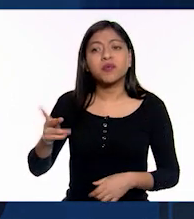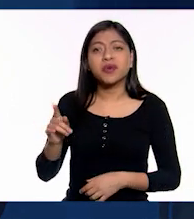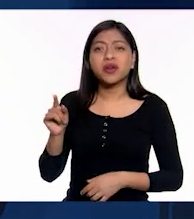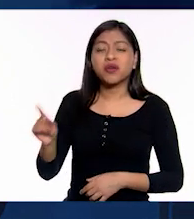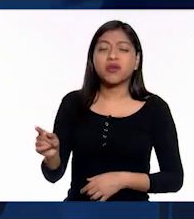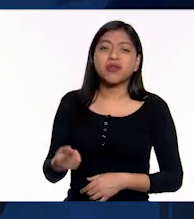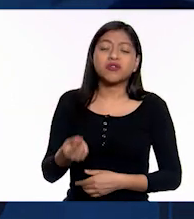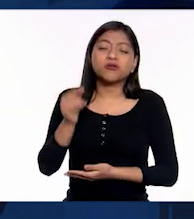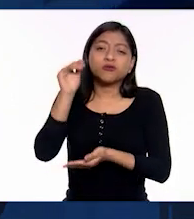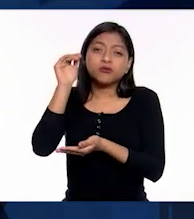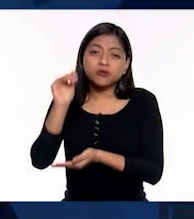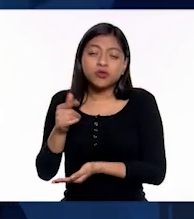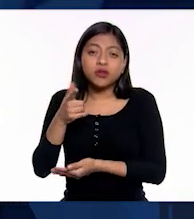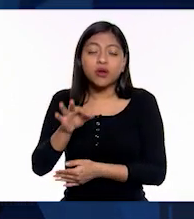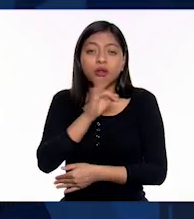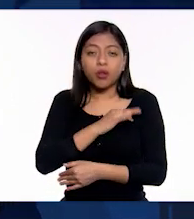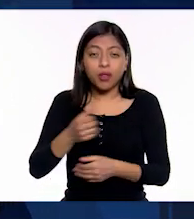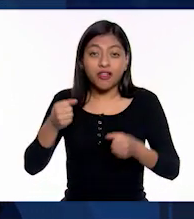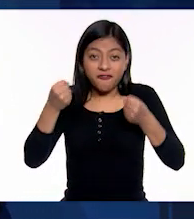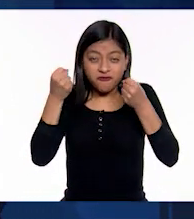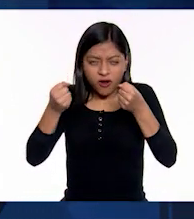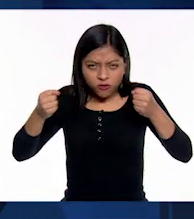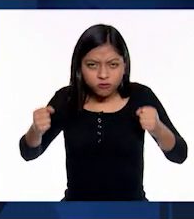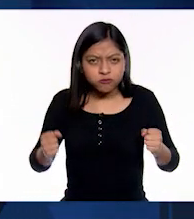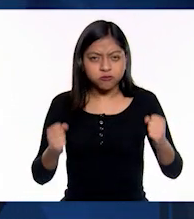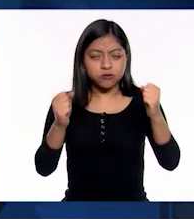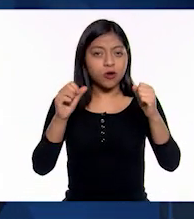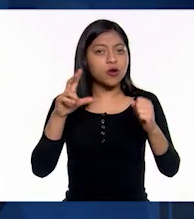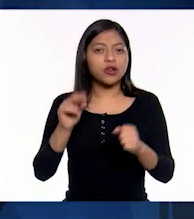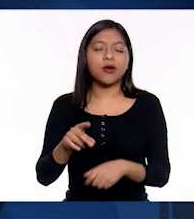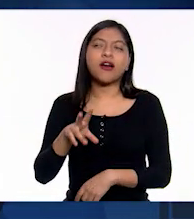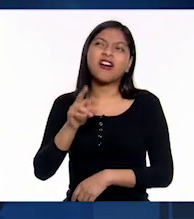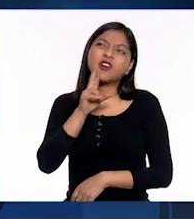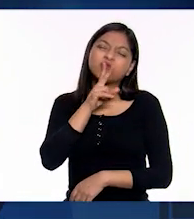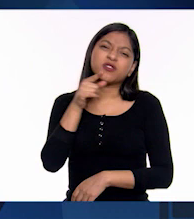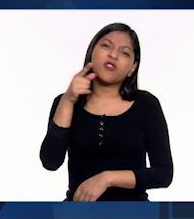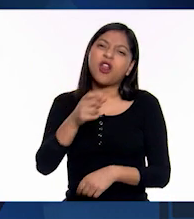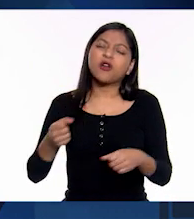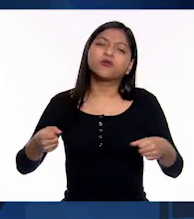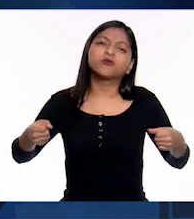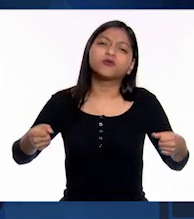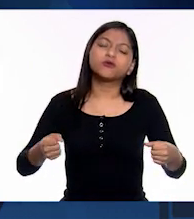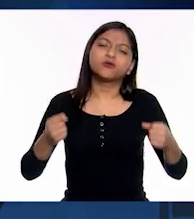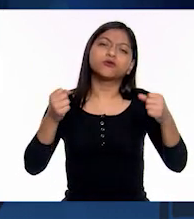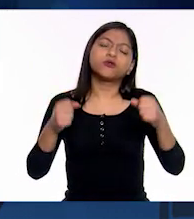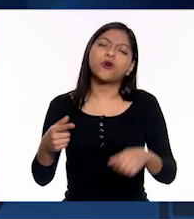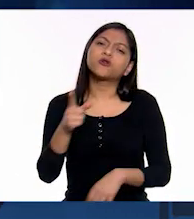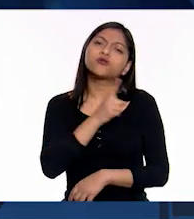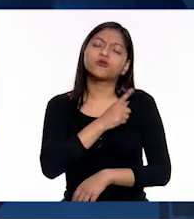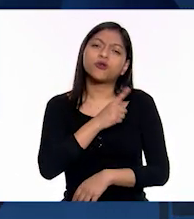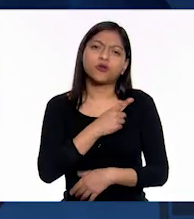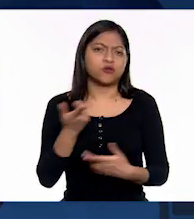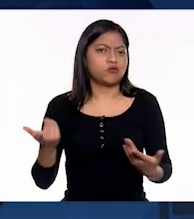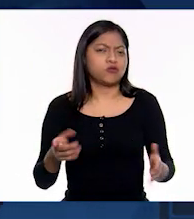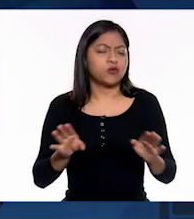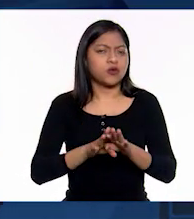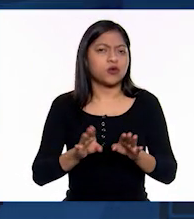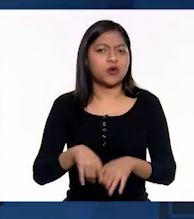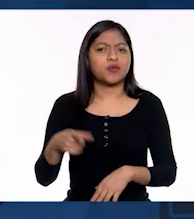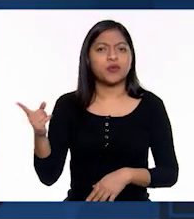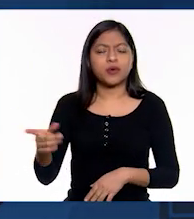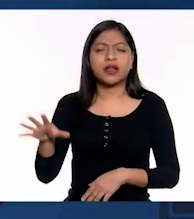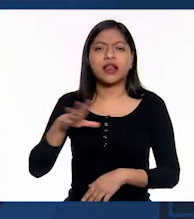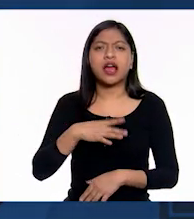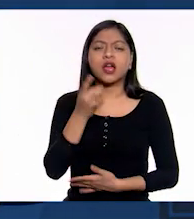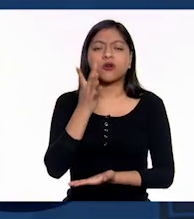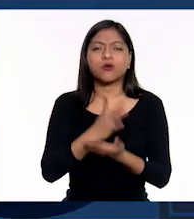mucho trabajo mecerse. Por eso, él quiere tener un columpio que se pueda mover solo. ¿Qué puede hacer si solo cuenta con el